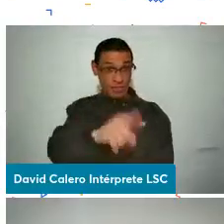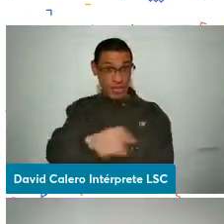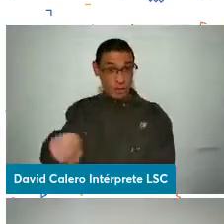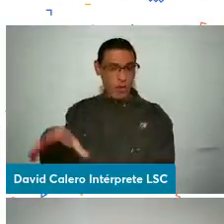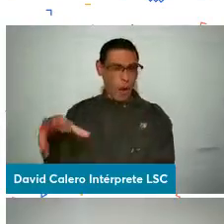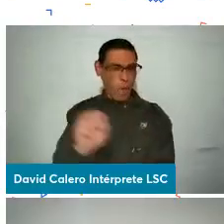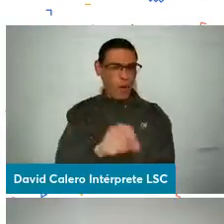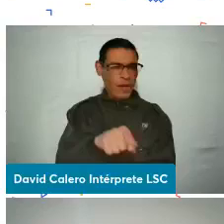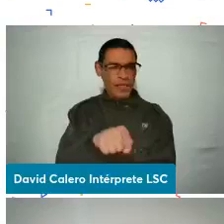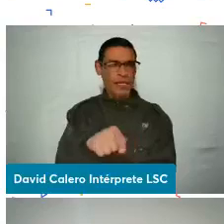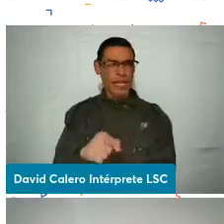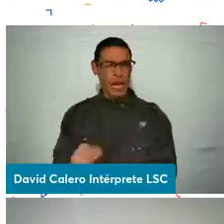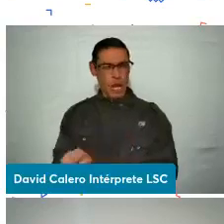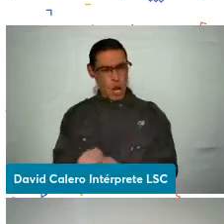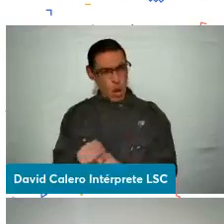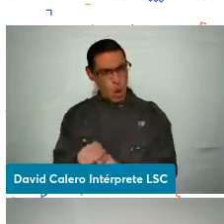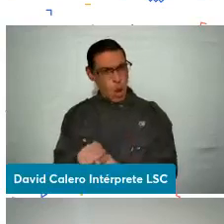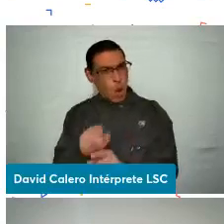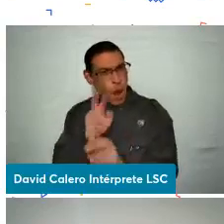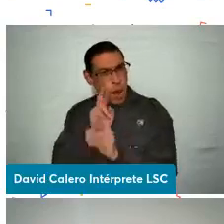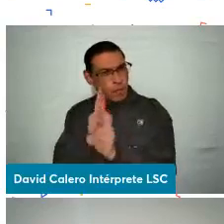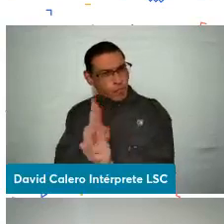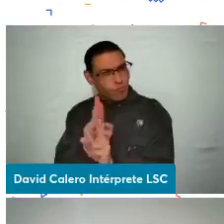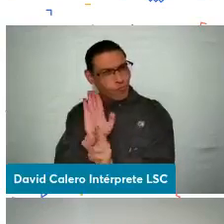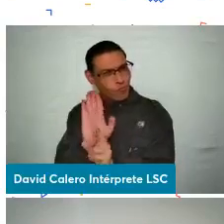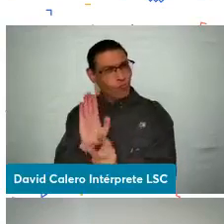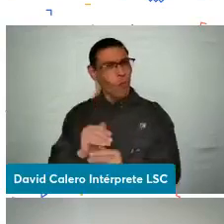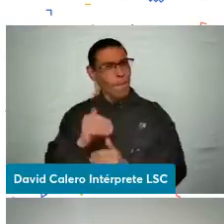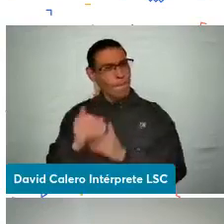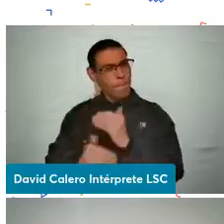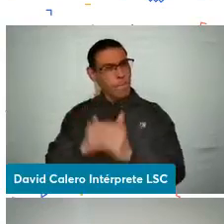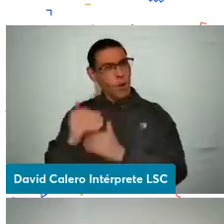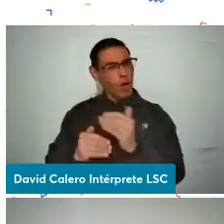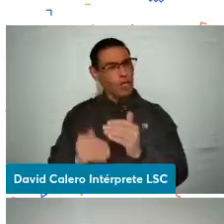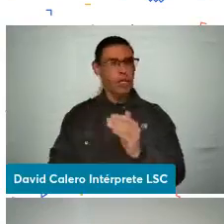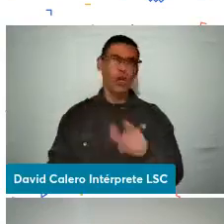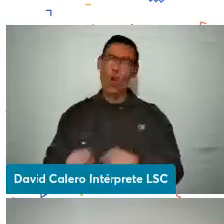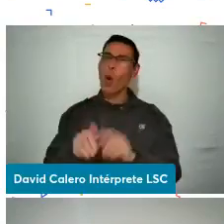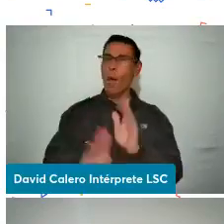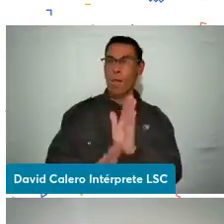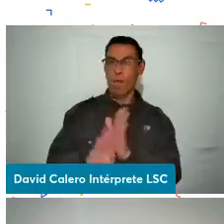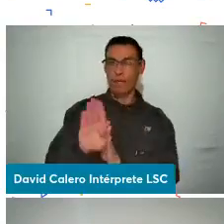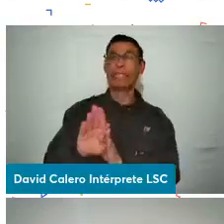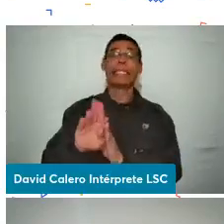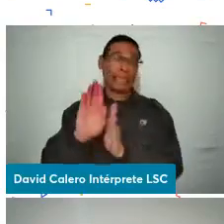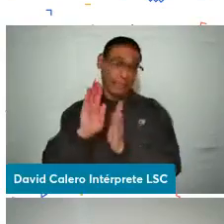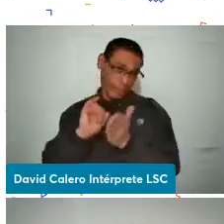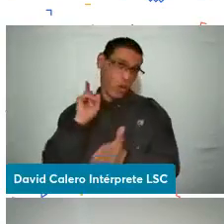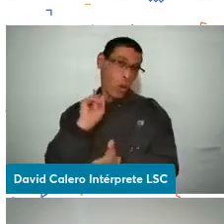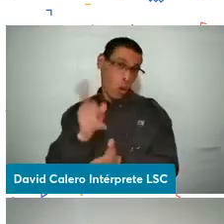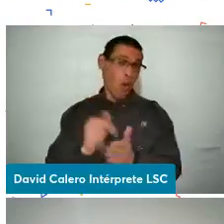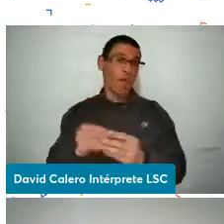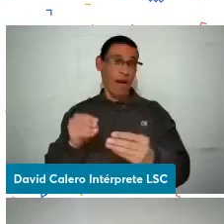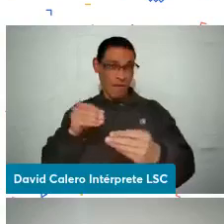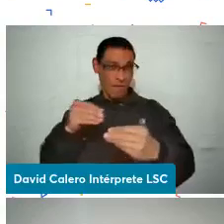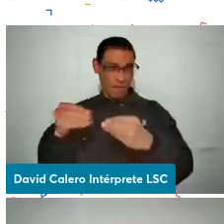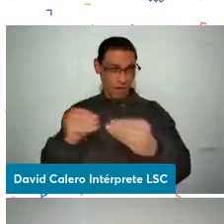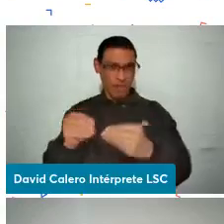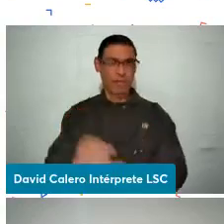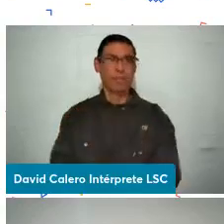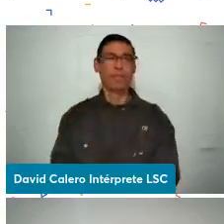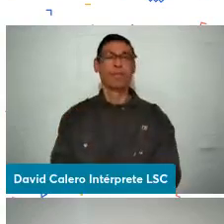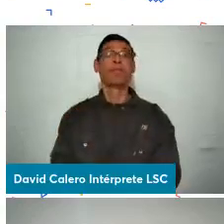se iba reconociendo que su proceso iba avanzando. Entonces, a través de esa flexibilidad. También, ¿cómo íbamos a evaluar? Porque